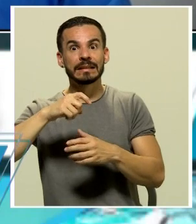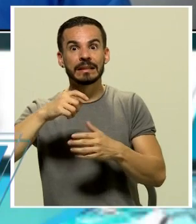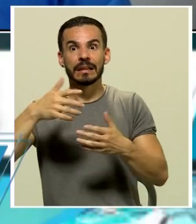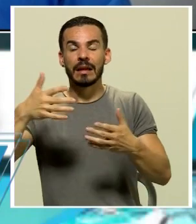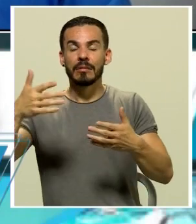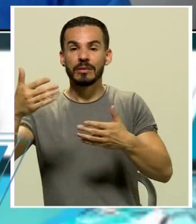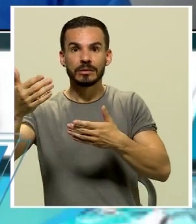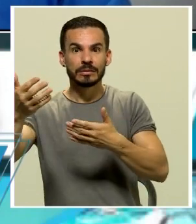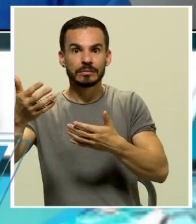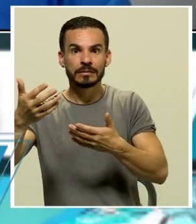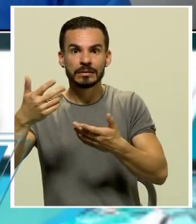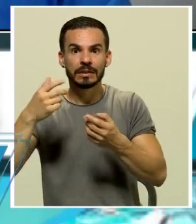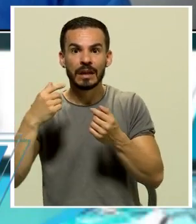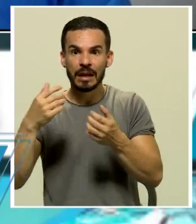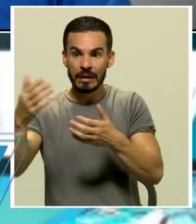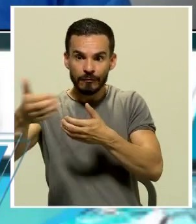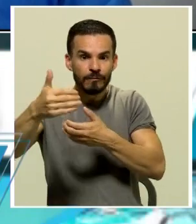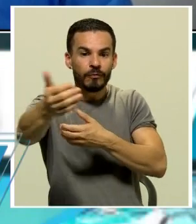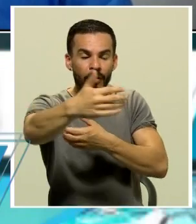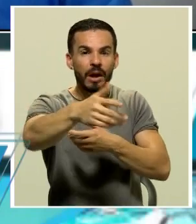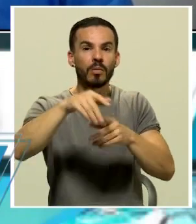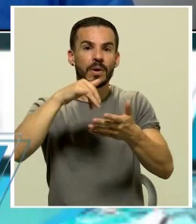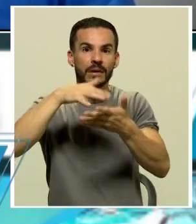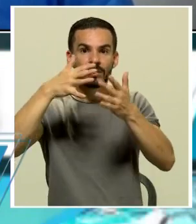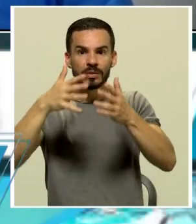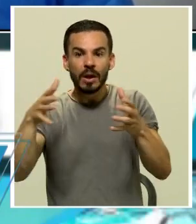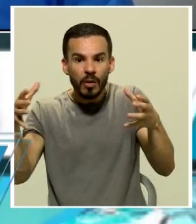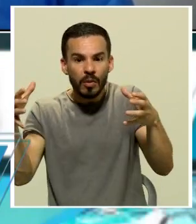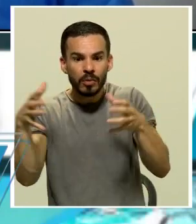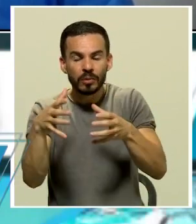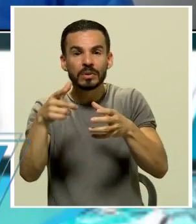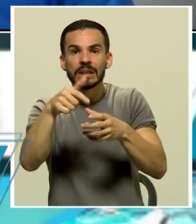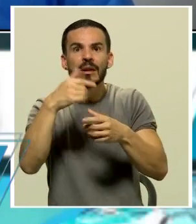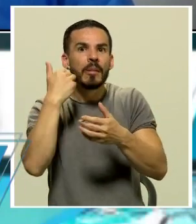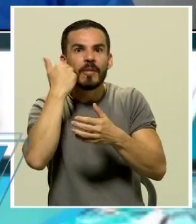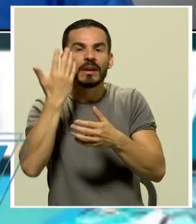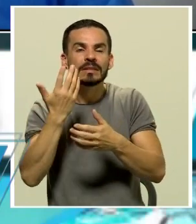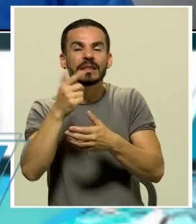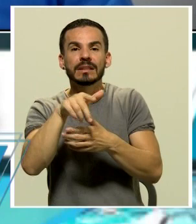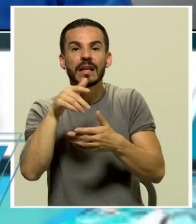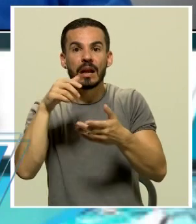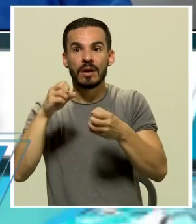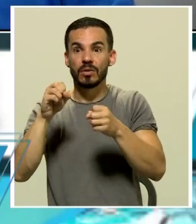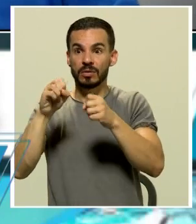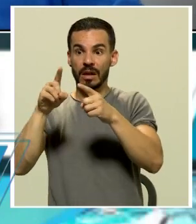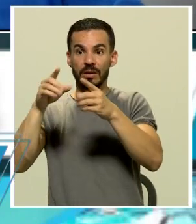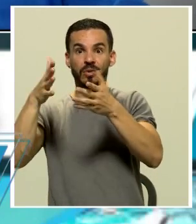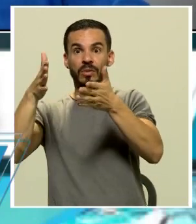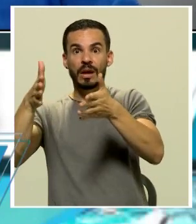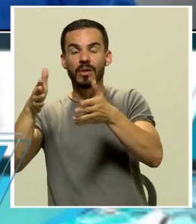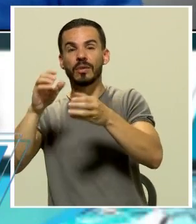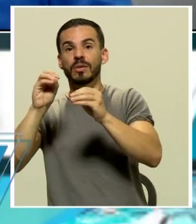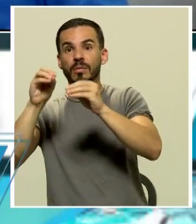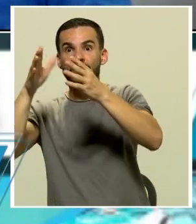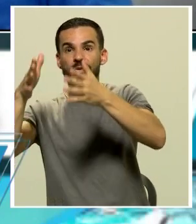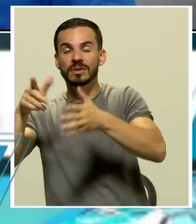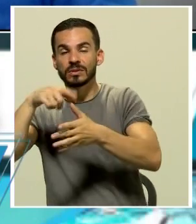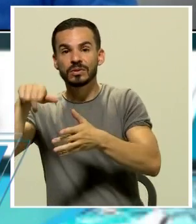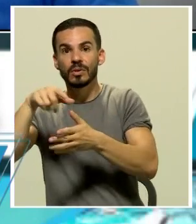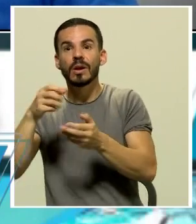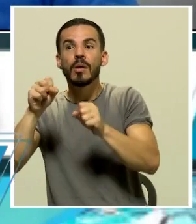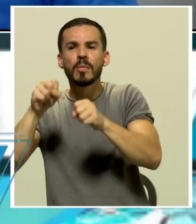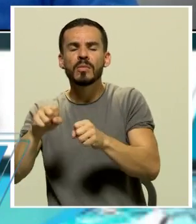recuperar a los estudiantes, unirlos, facilitarle a los educadores, a los maestros, a los profesores